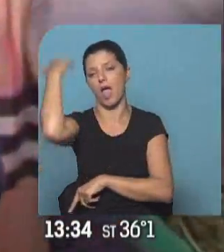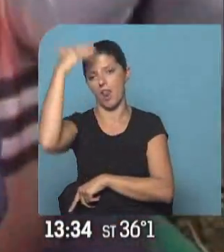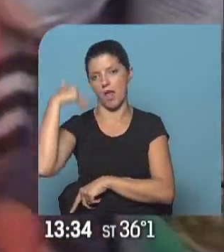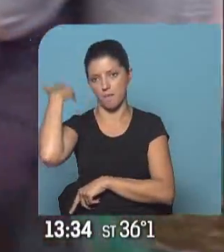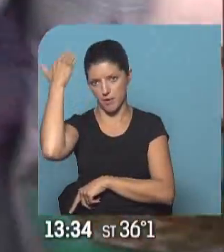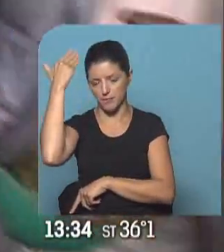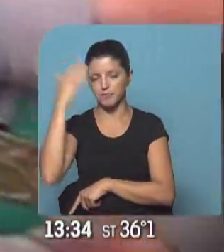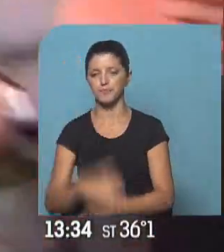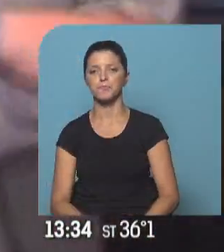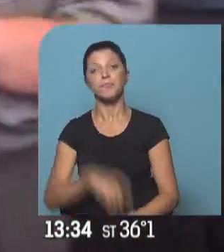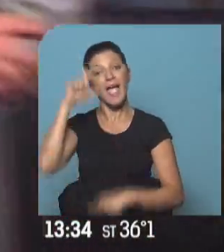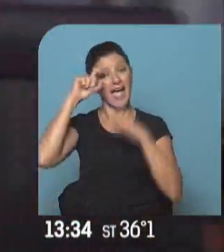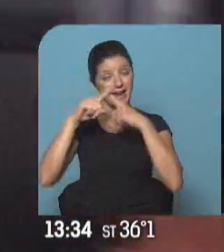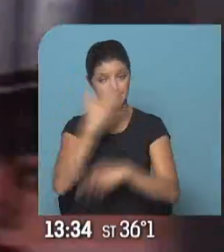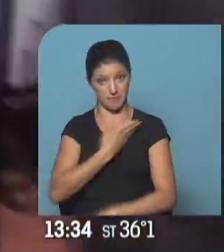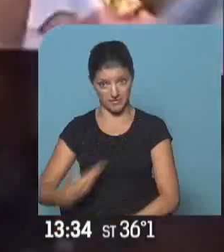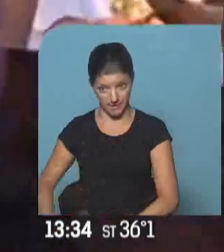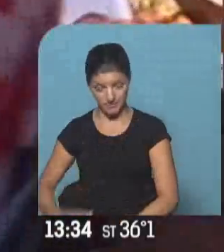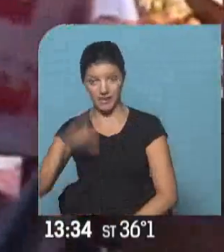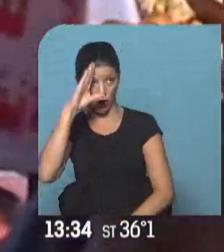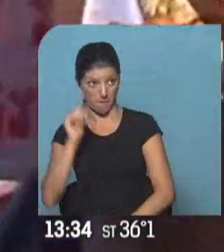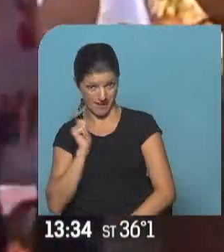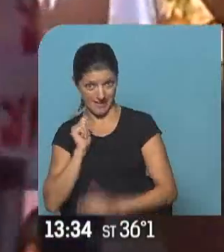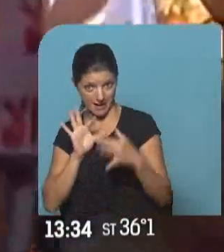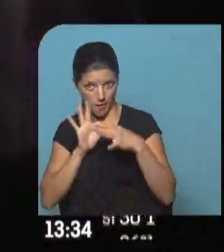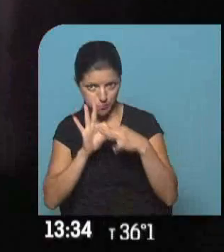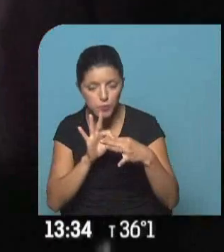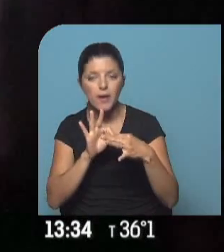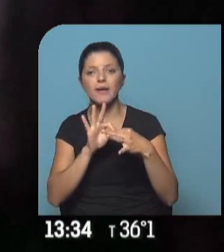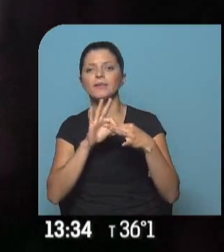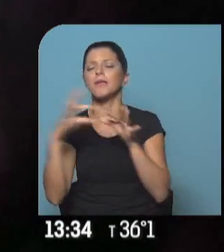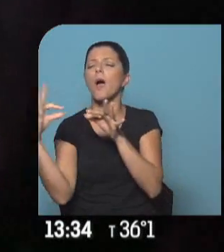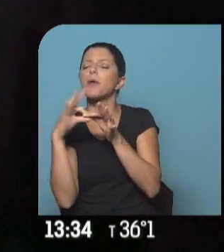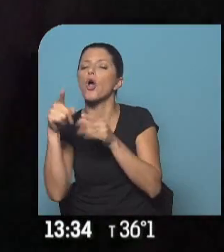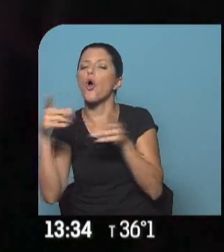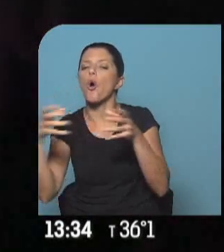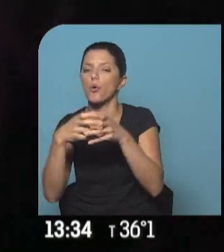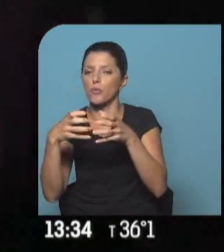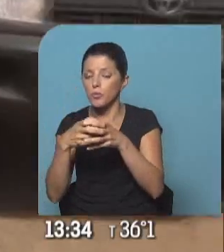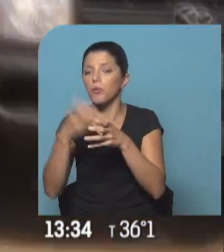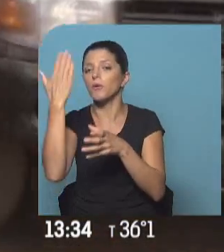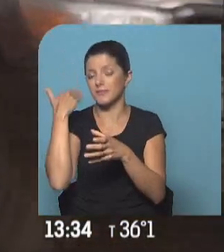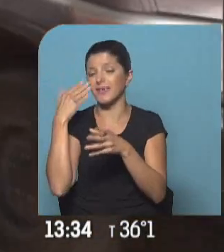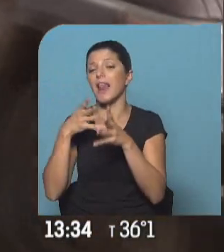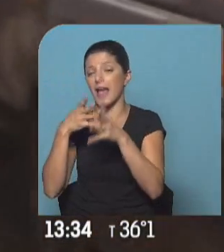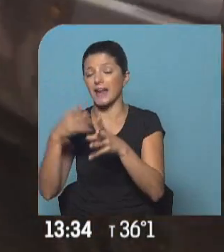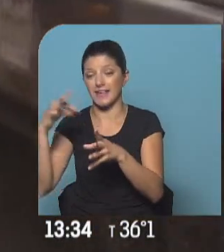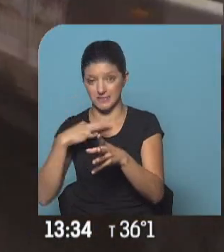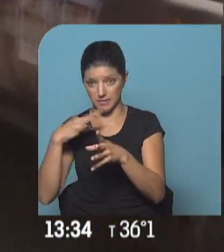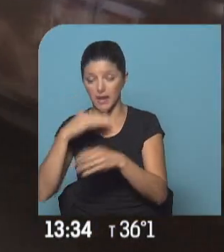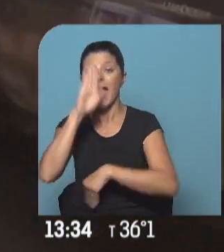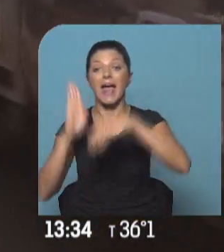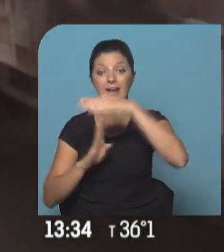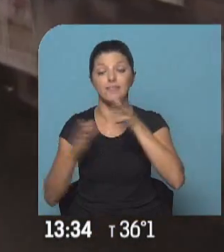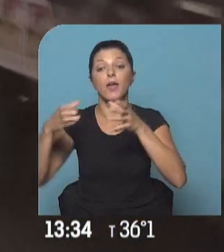El exmandatario y las fuerzas militares que le responden mantenían una alianza con el bando insurgente de la guerra civil yemení, encabezado por los hutis,